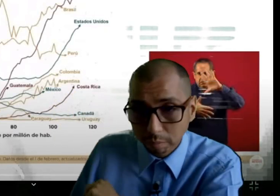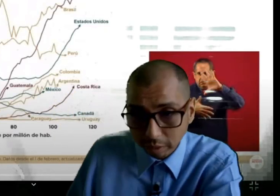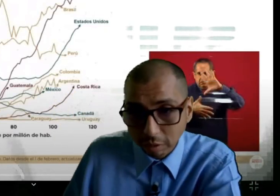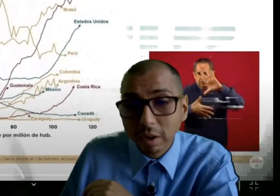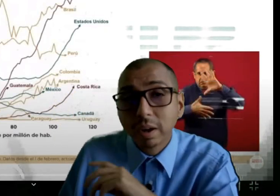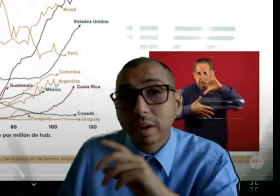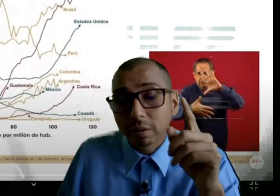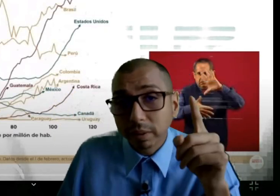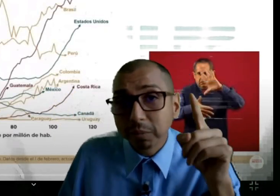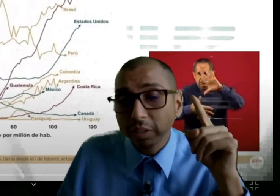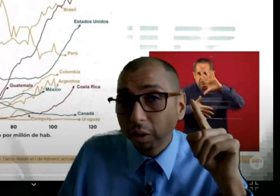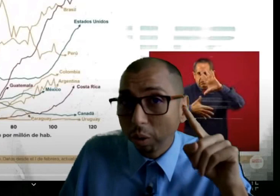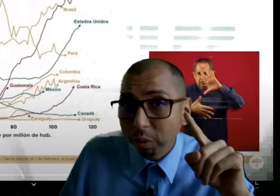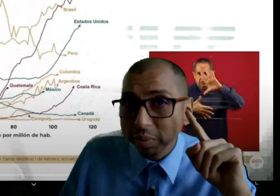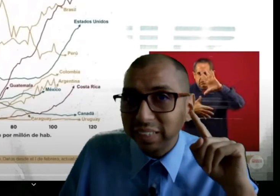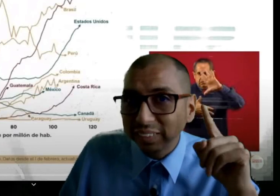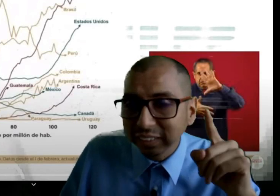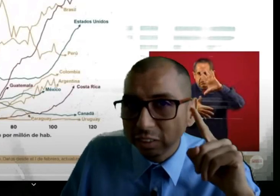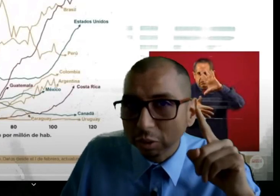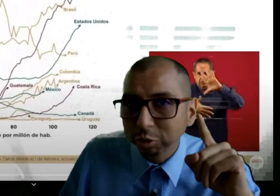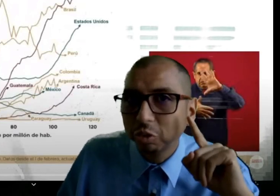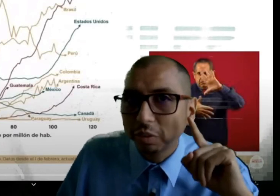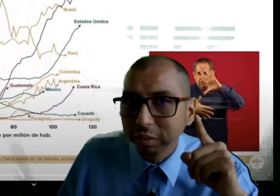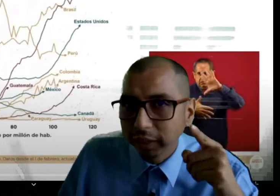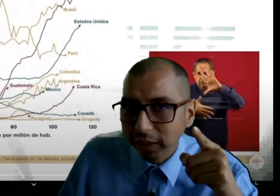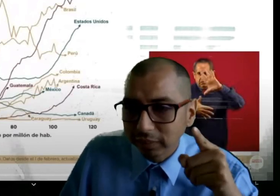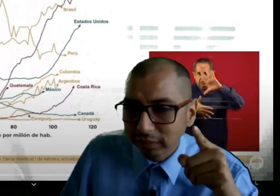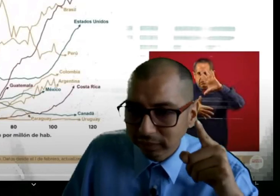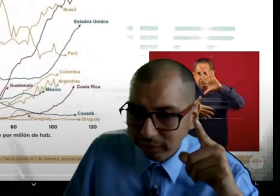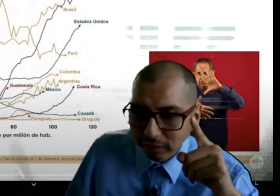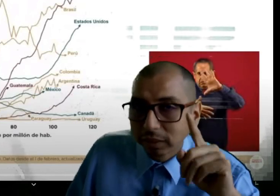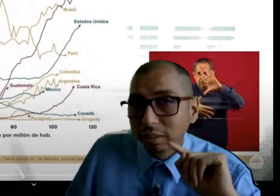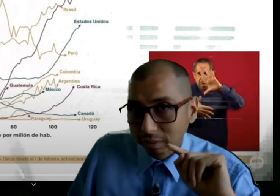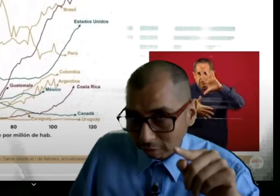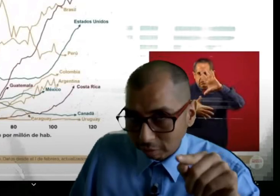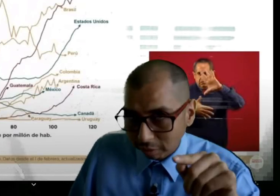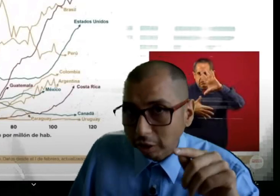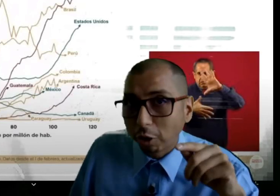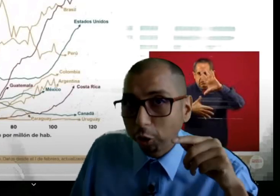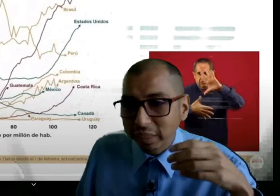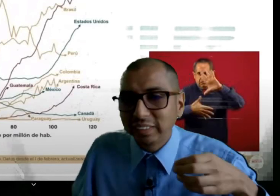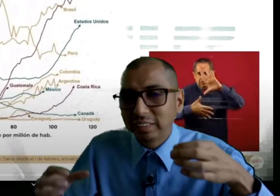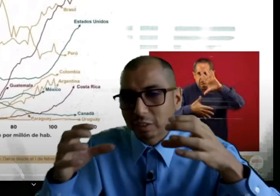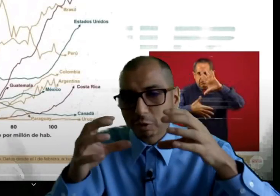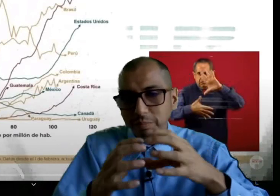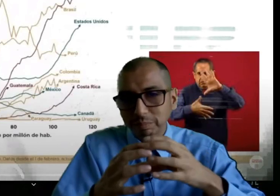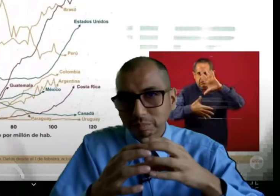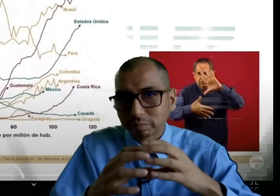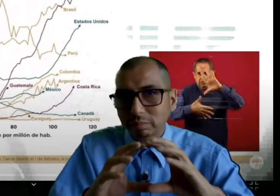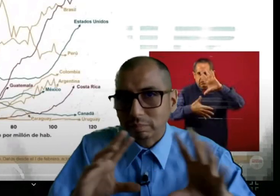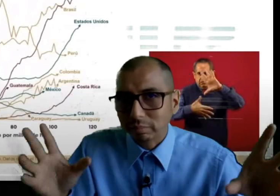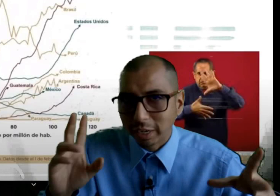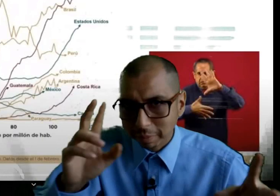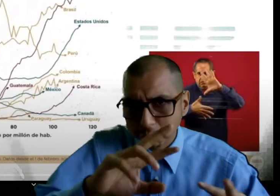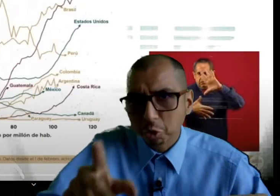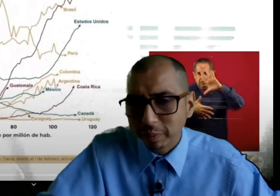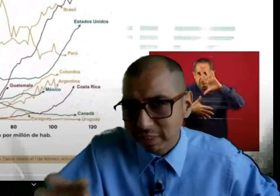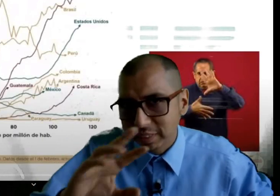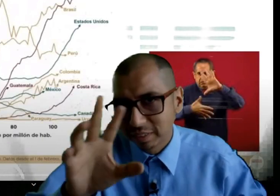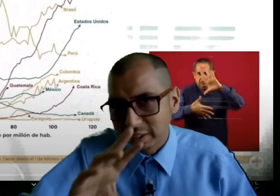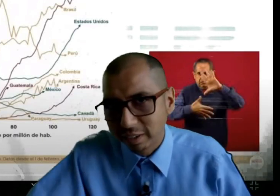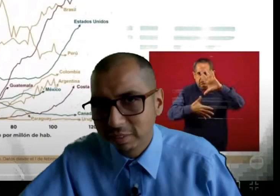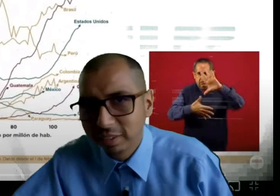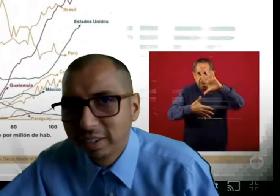mejor que en mexico recordemos que colombia si cerró sus fronteras recordó que colombia si se cerró hay varios